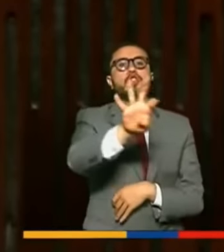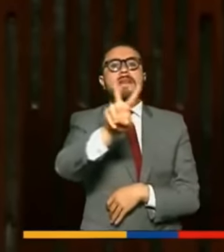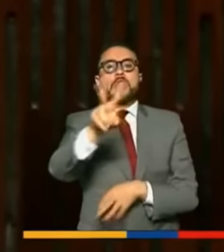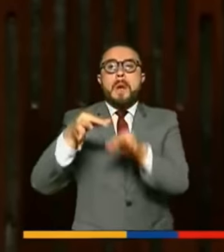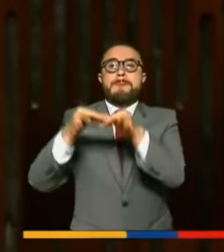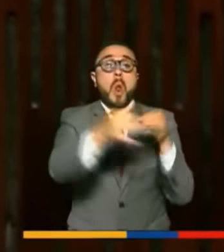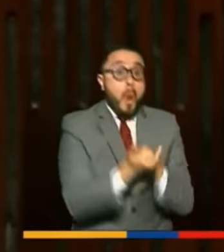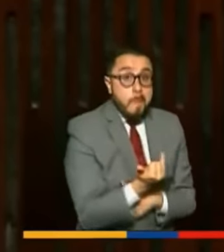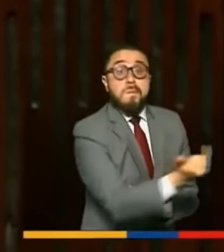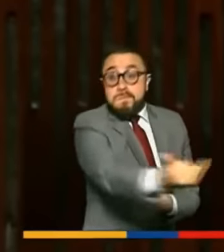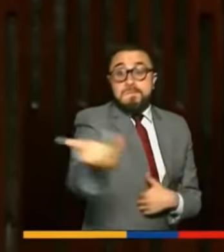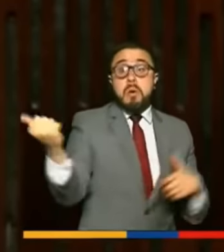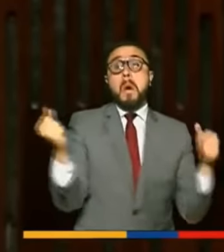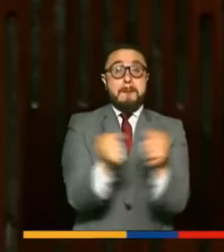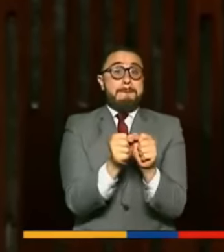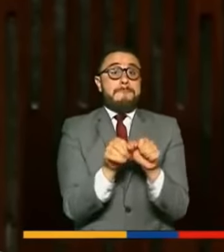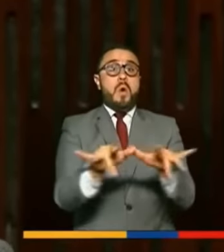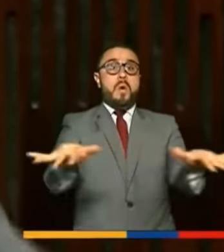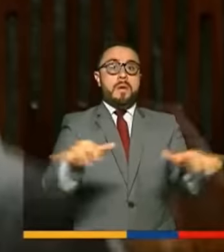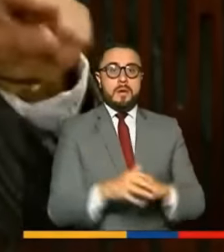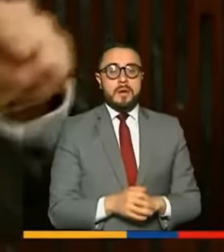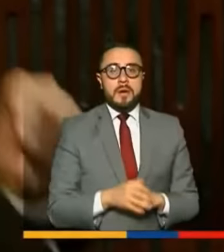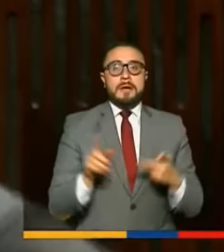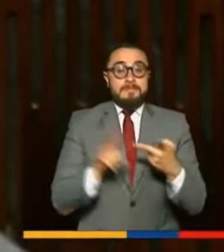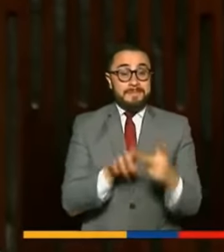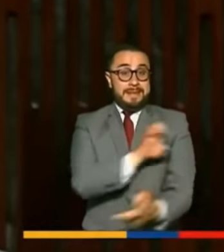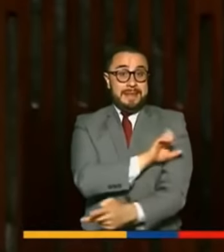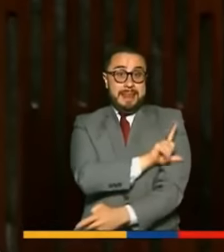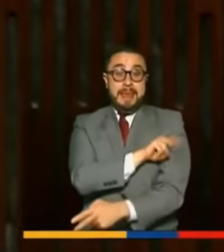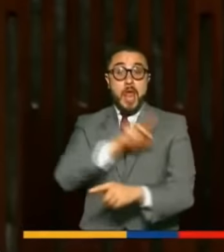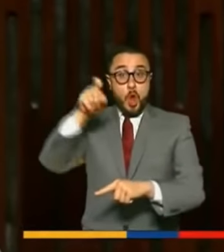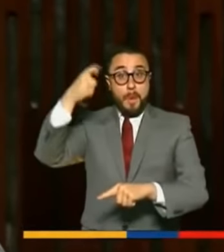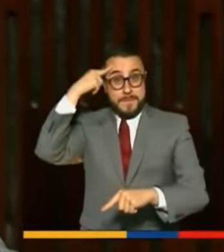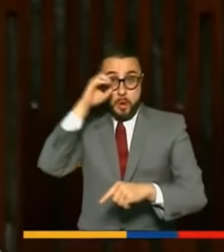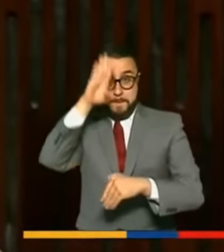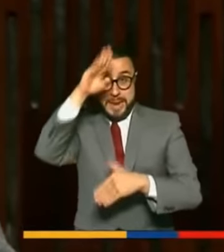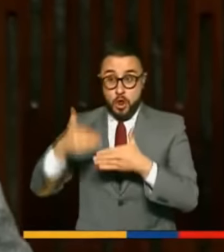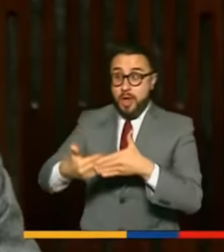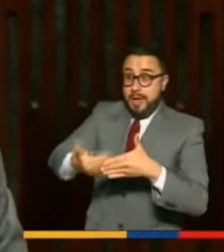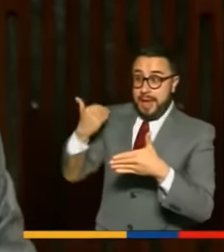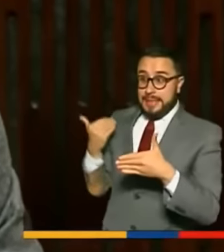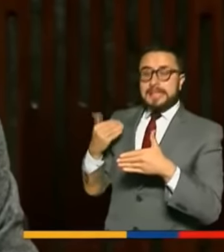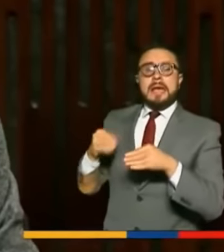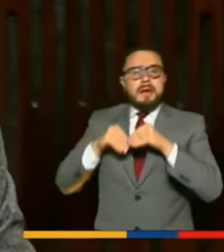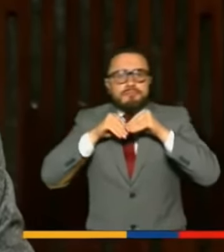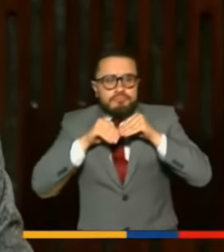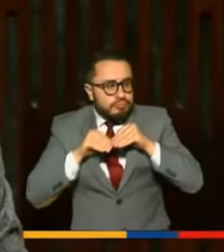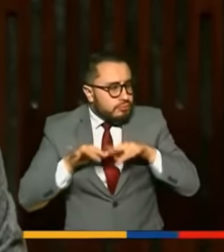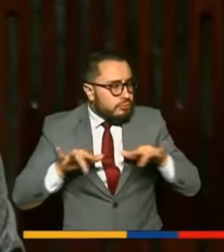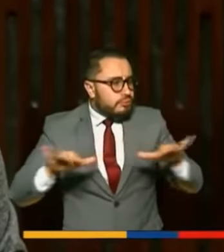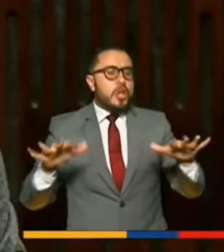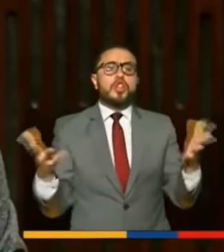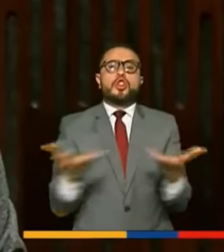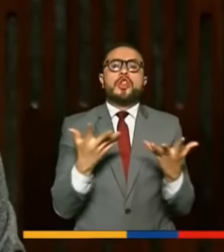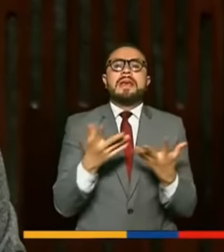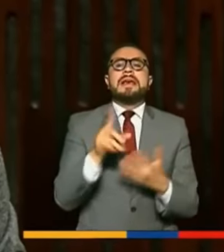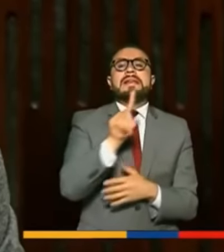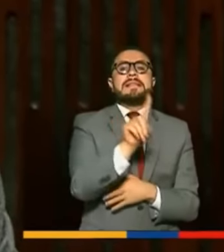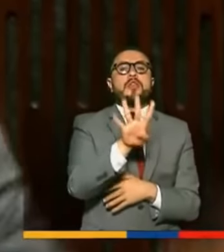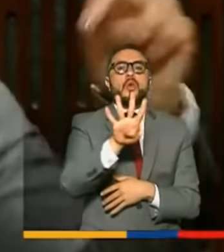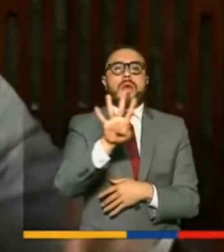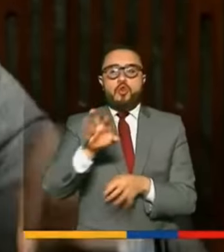Colombia. Si hablamos del ELN, antes del gobierno de Petro, este tenía una presencia en